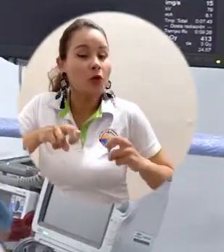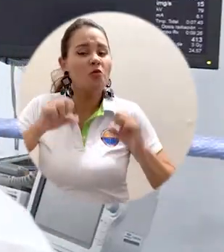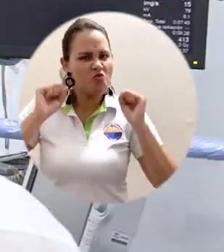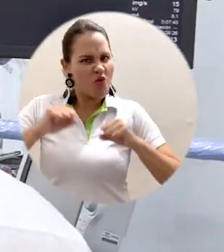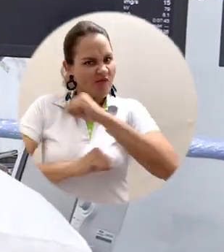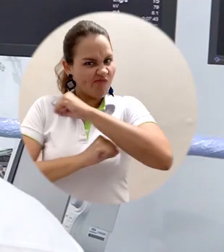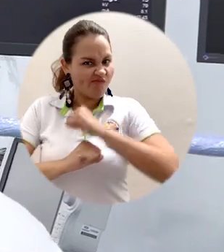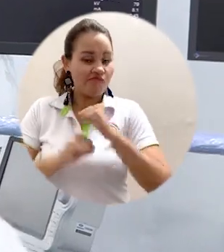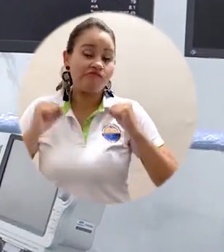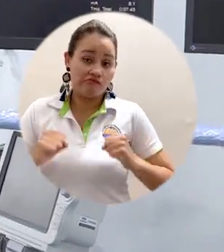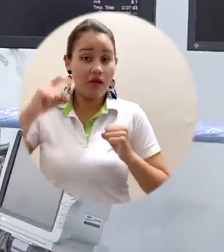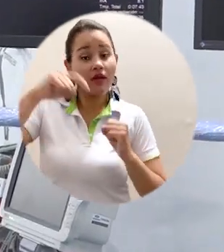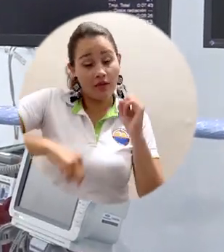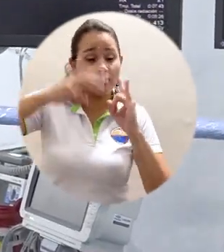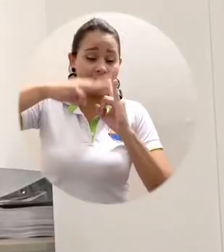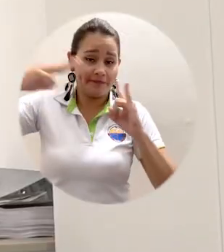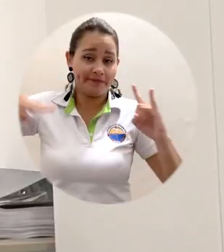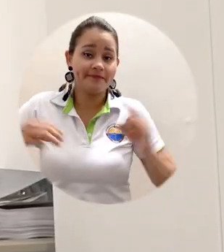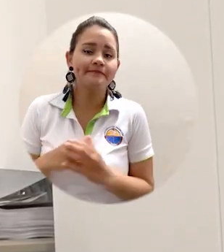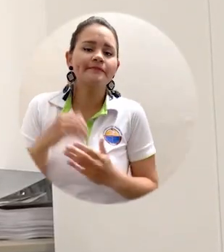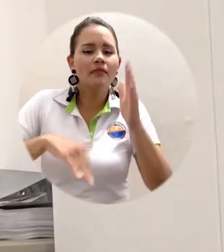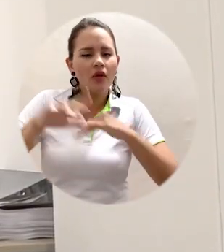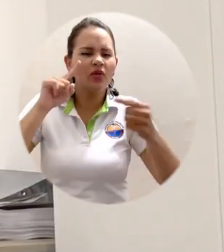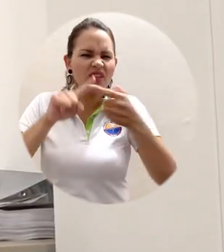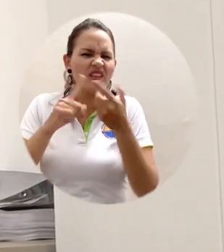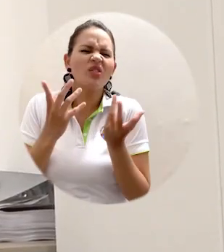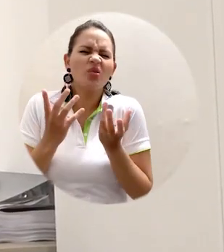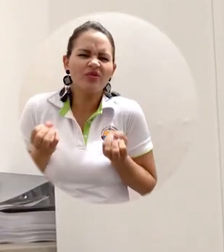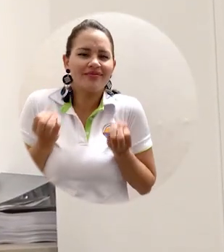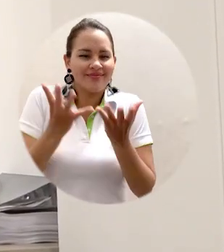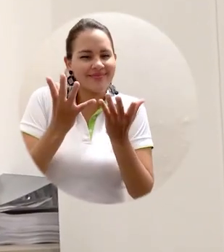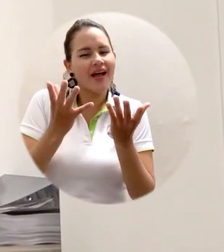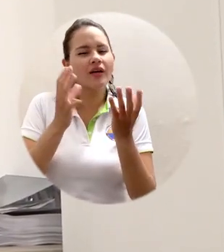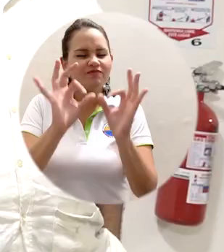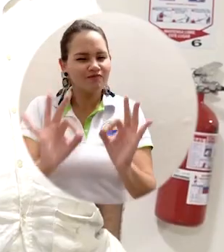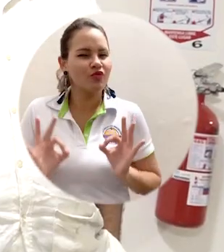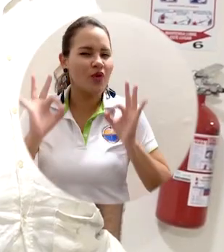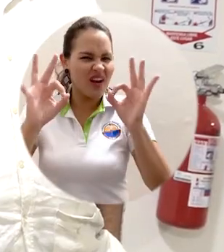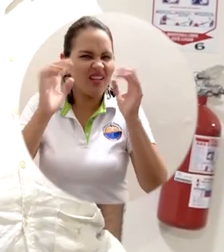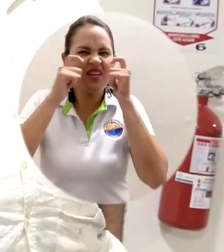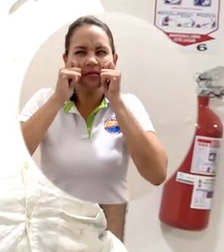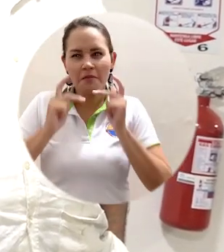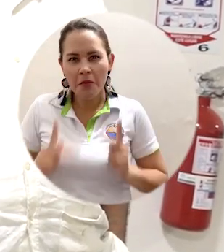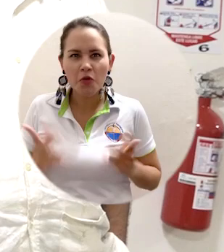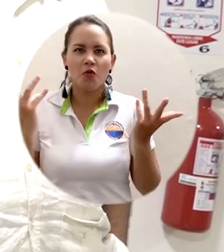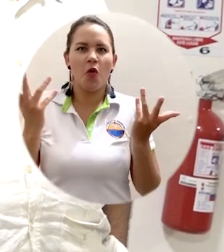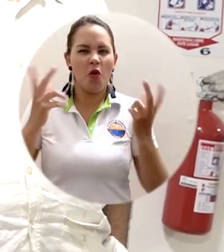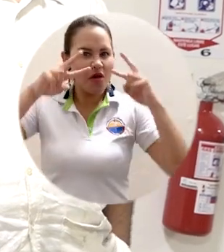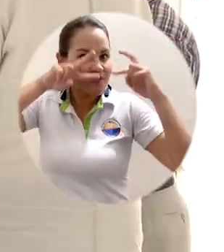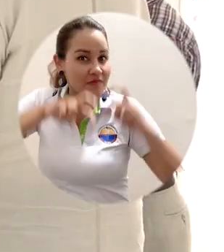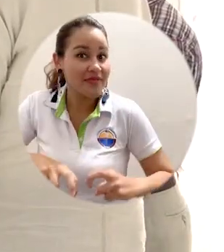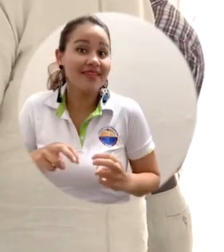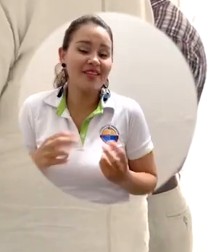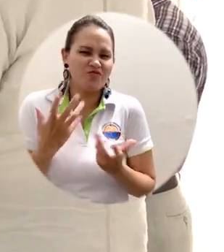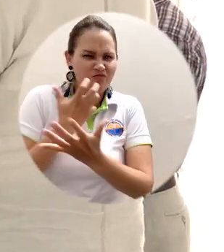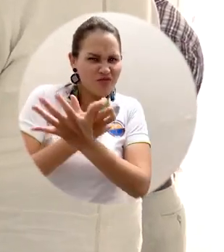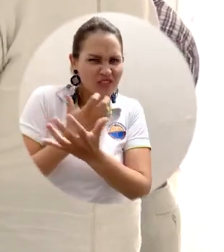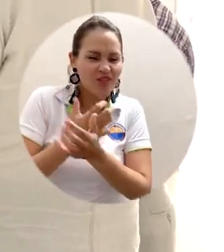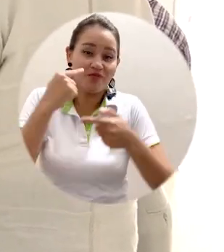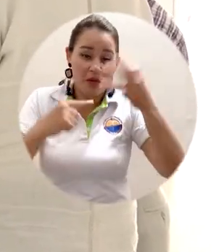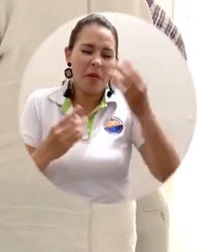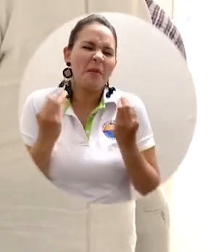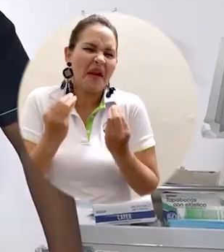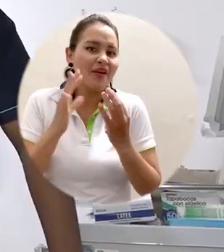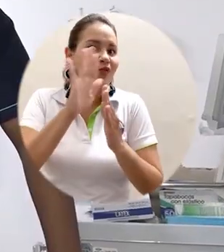de la Facultad de Ciencias de la Salud de la Universidad del Magdalena, así como también aportar calidad médico-científica y humana que contribuya en